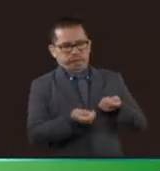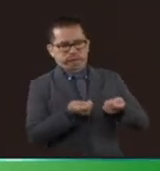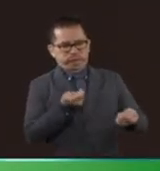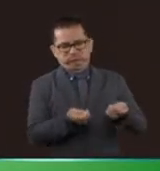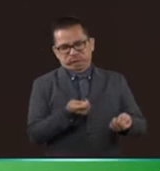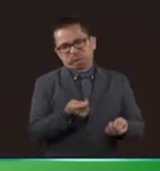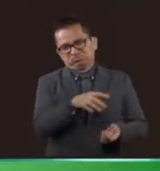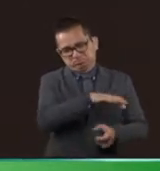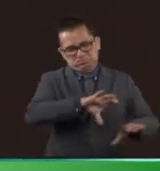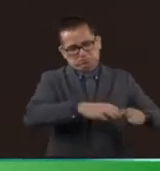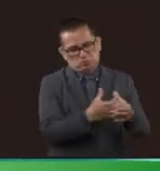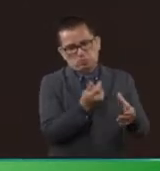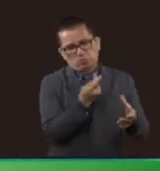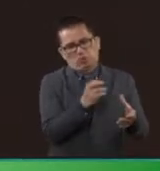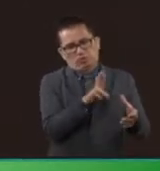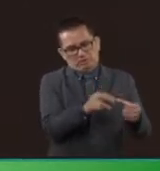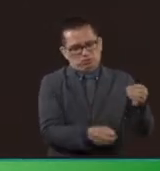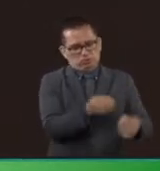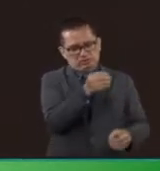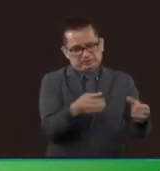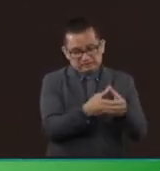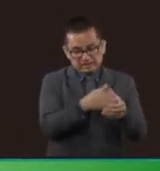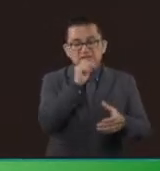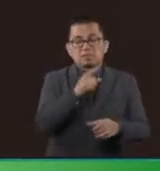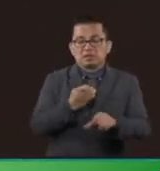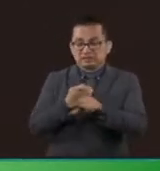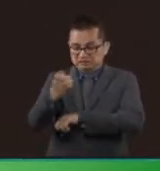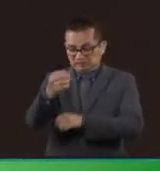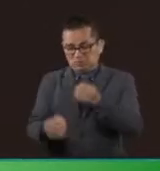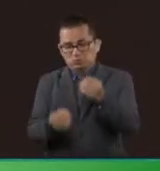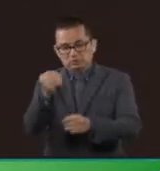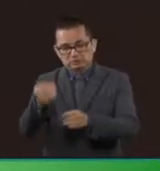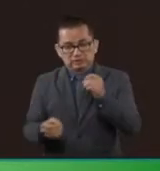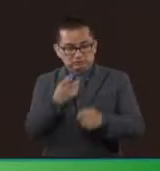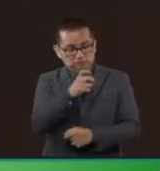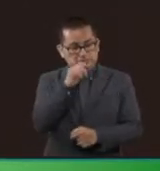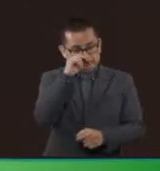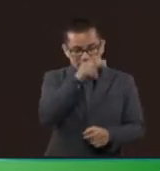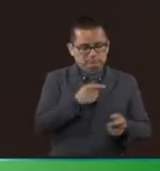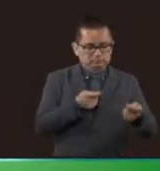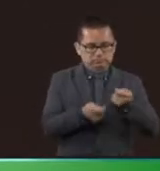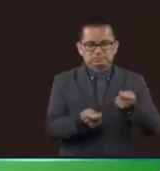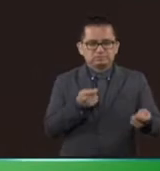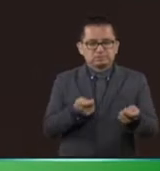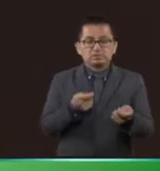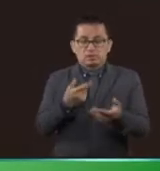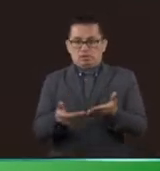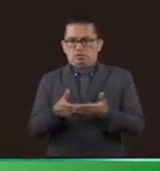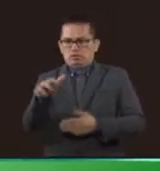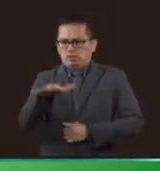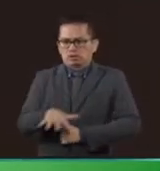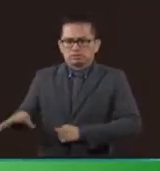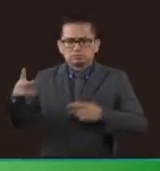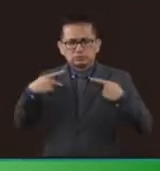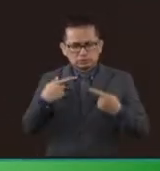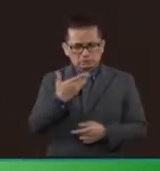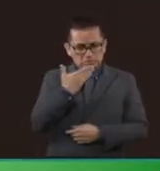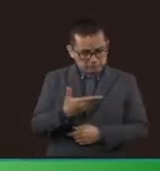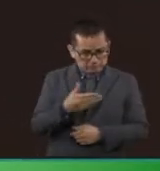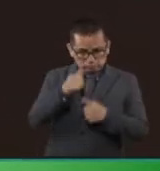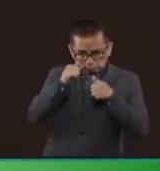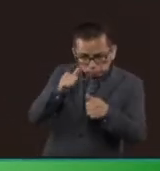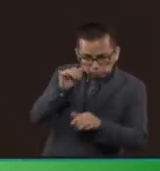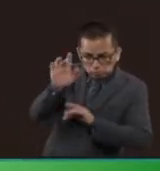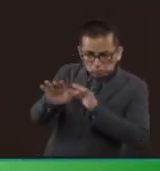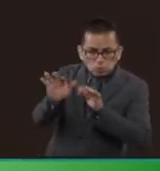federación y de los poderes judiciales de las entidades federativas empeorando las condiciones de acceso a la justicia para las personas de